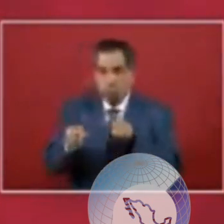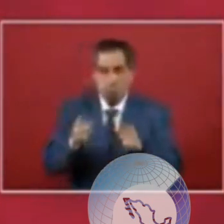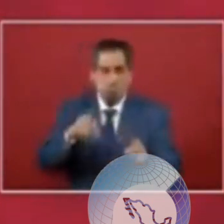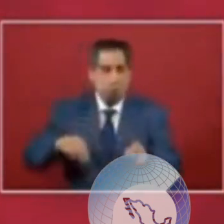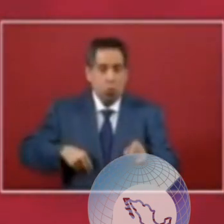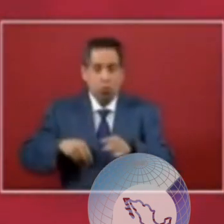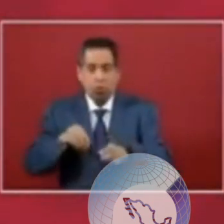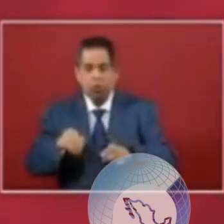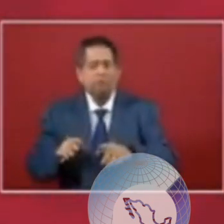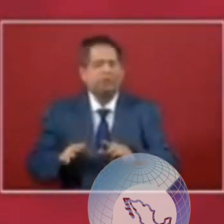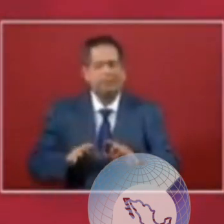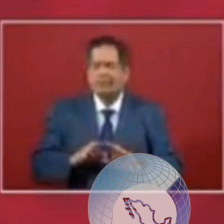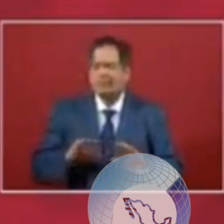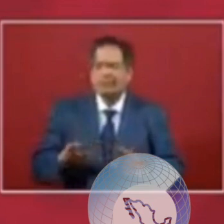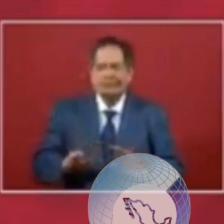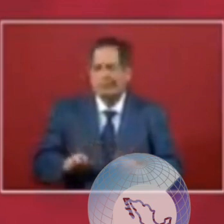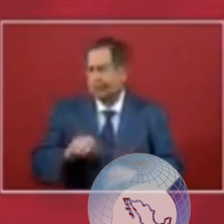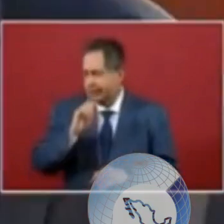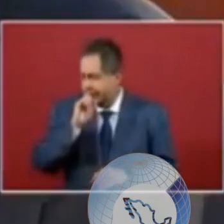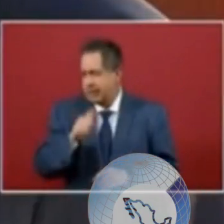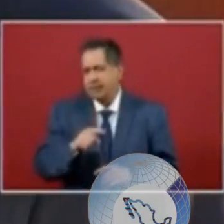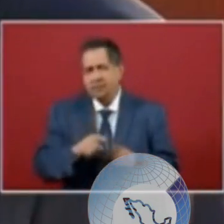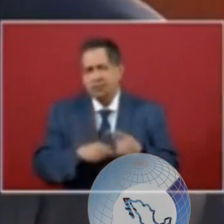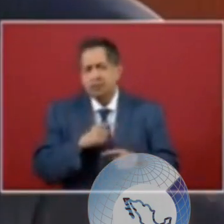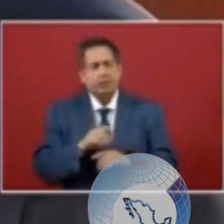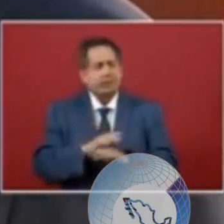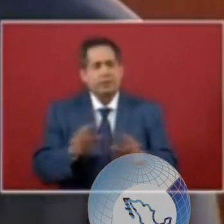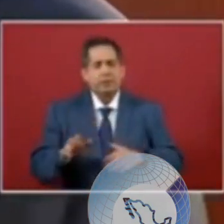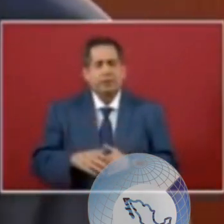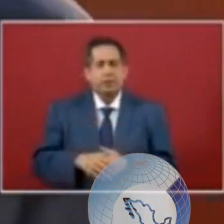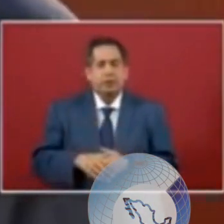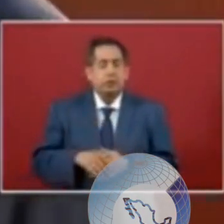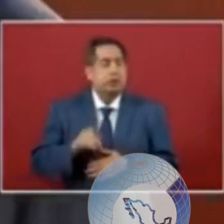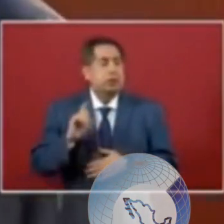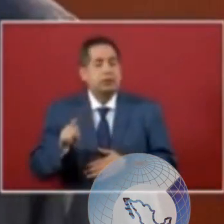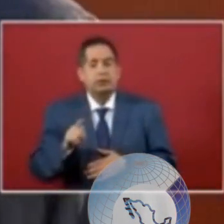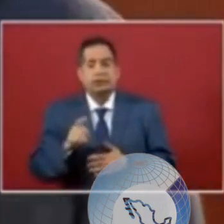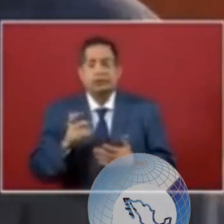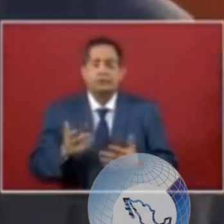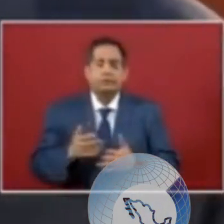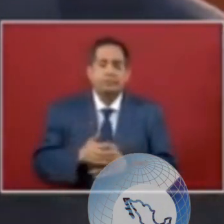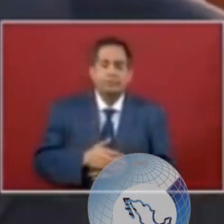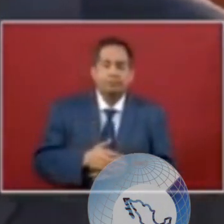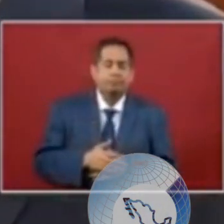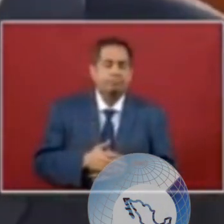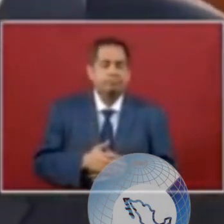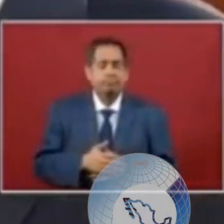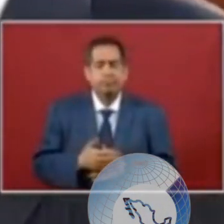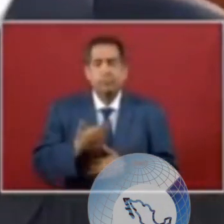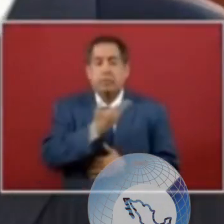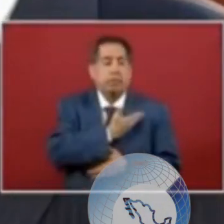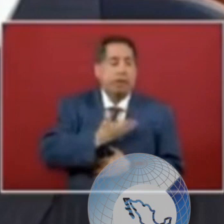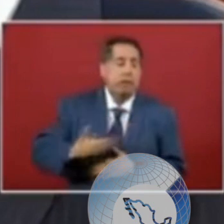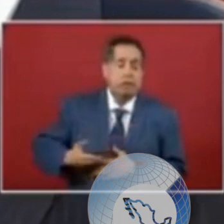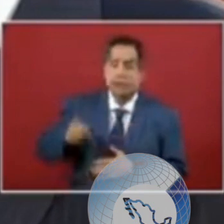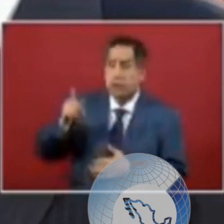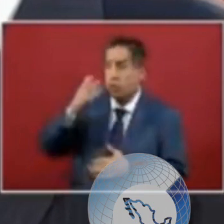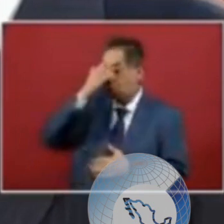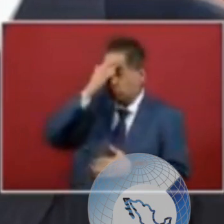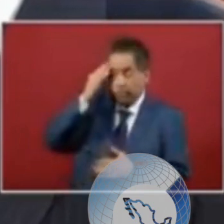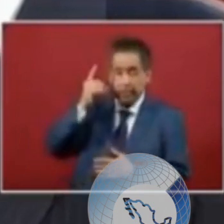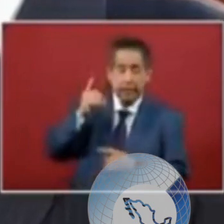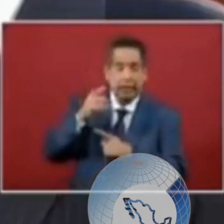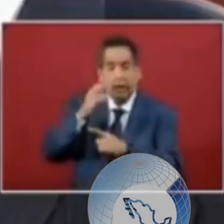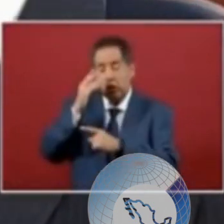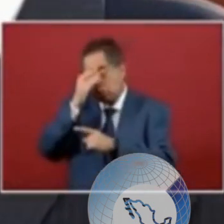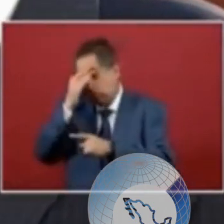y estar con lo mismo de que el presidente no estaba enterado